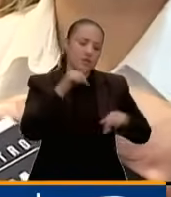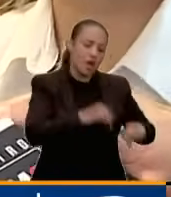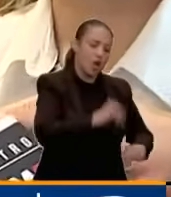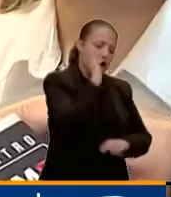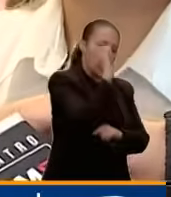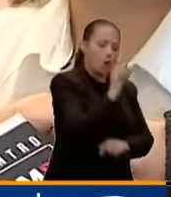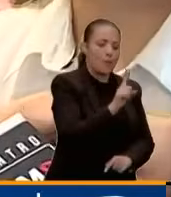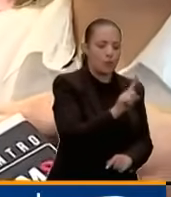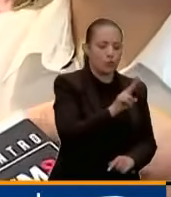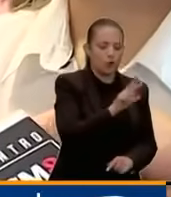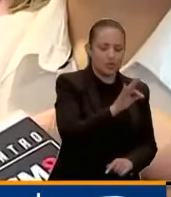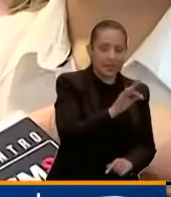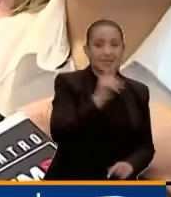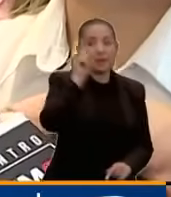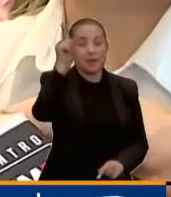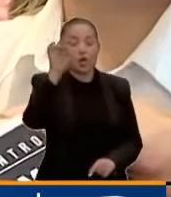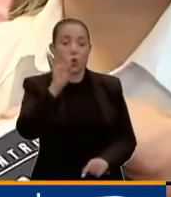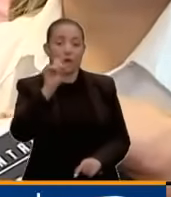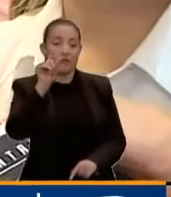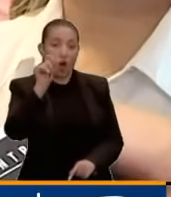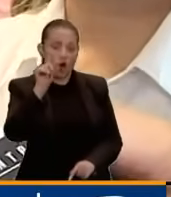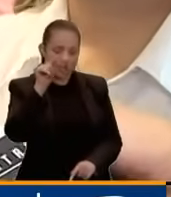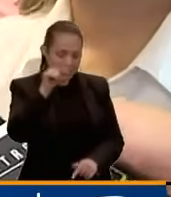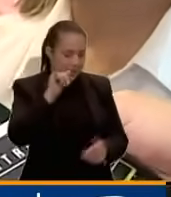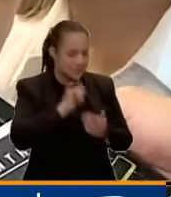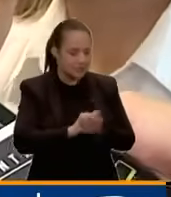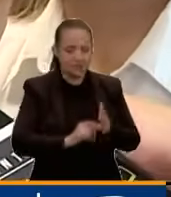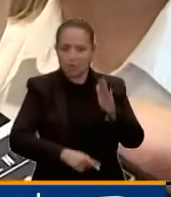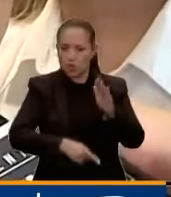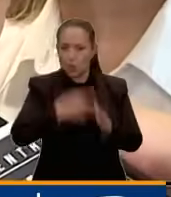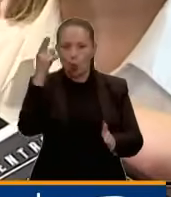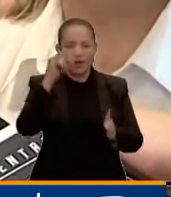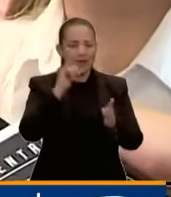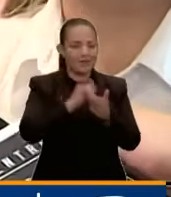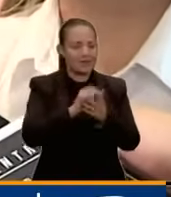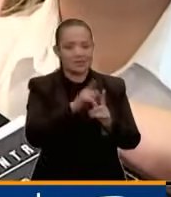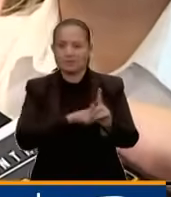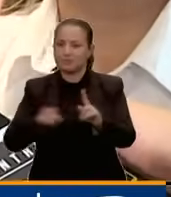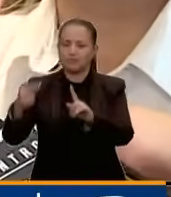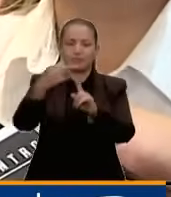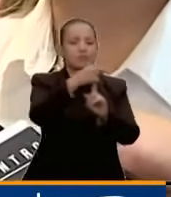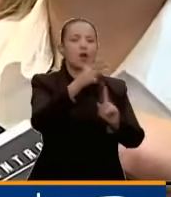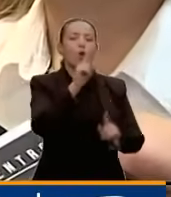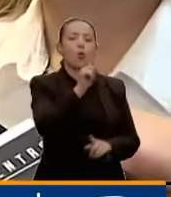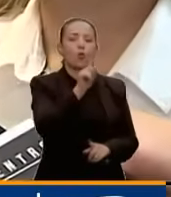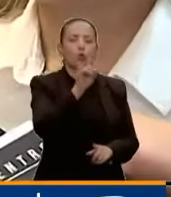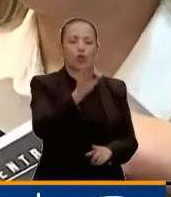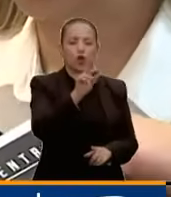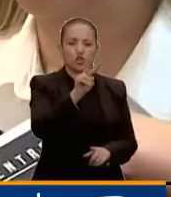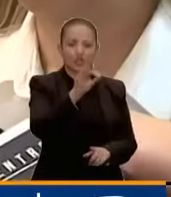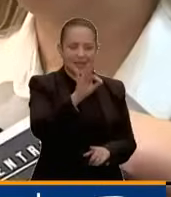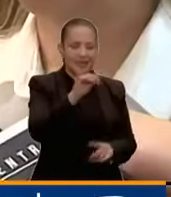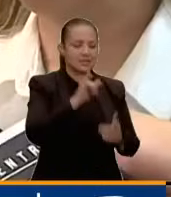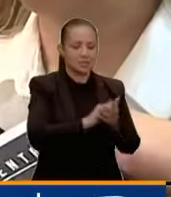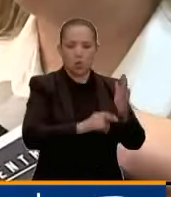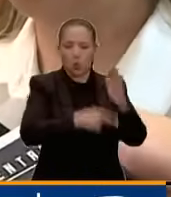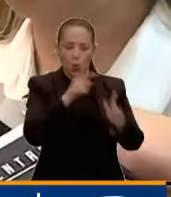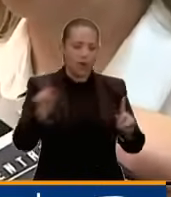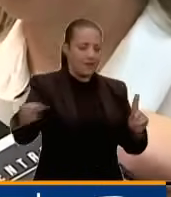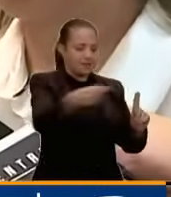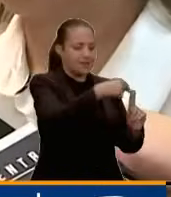123, pero si marcan el 911, inmediatamente se redirecciona la llamada al 123 y ahí se